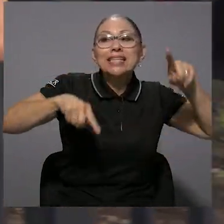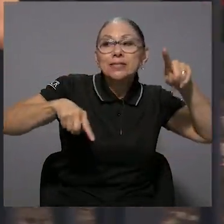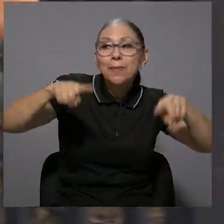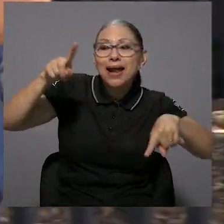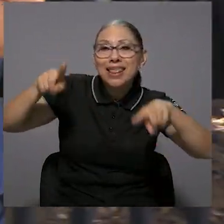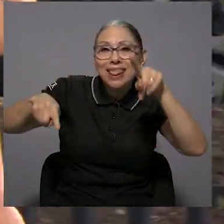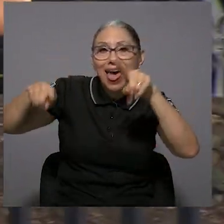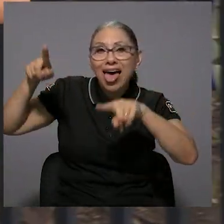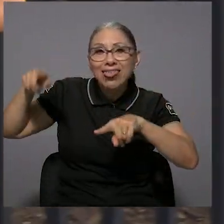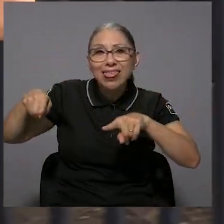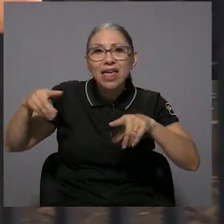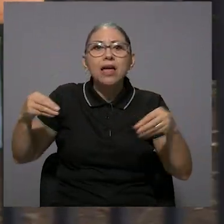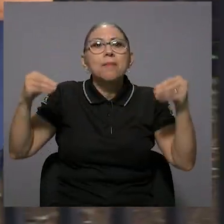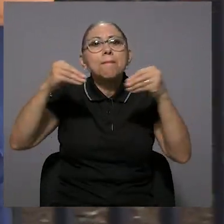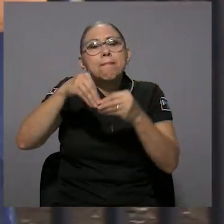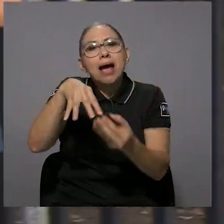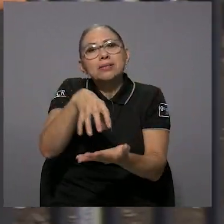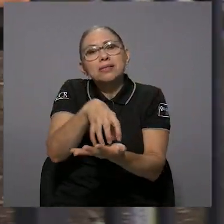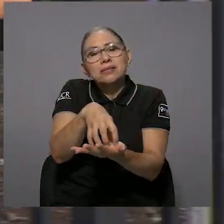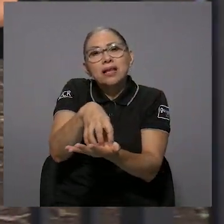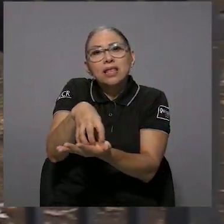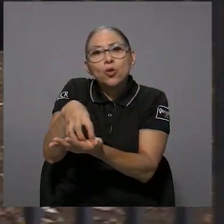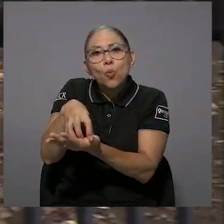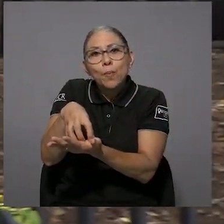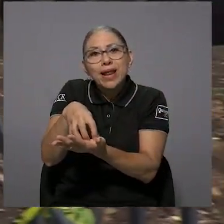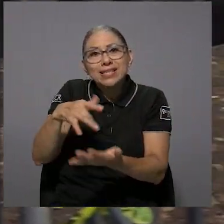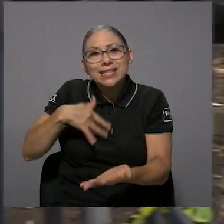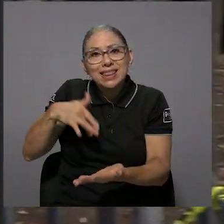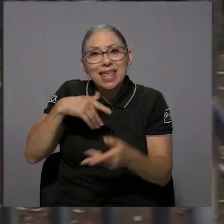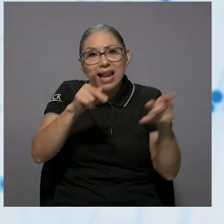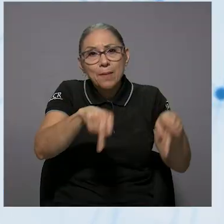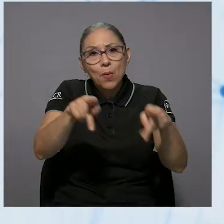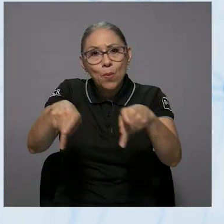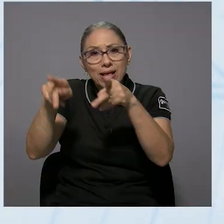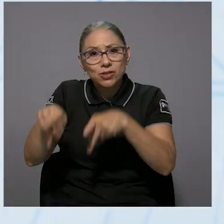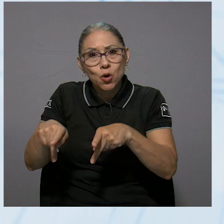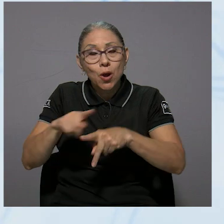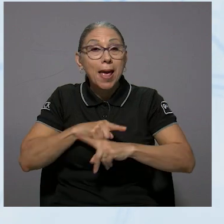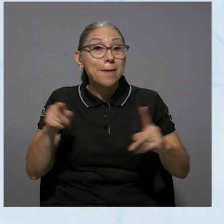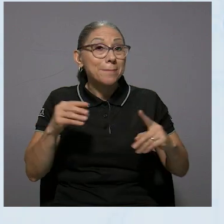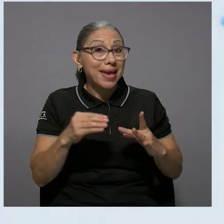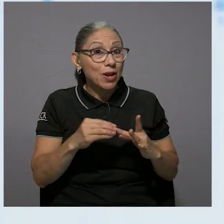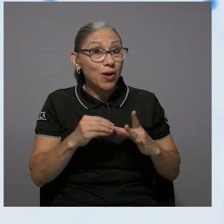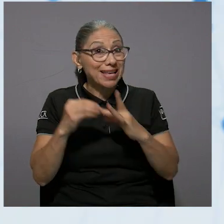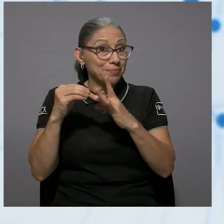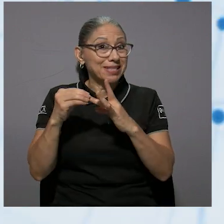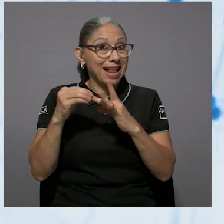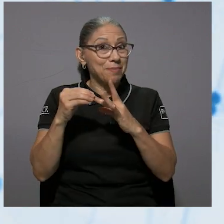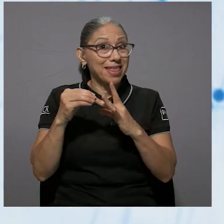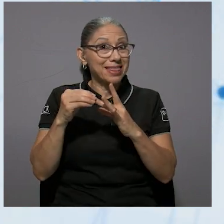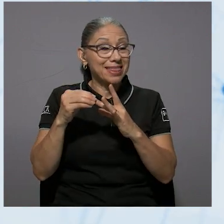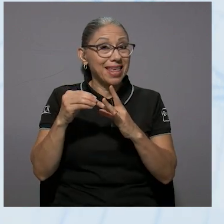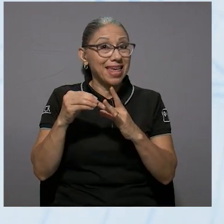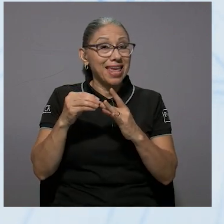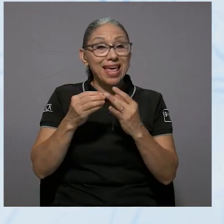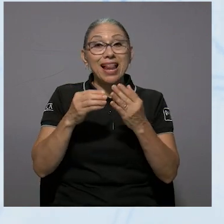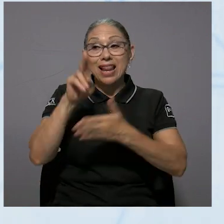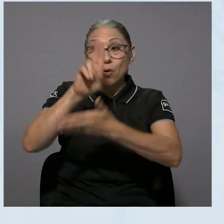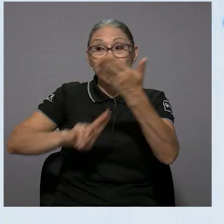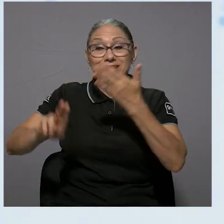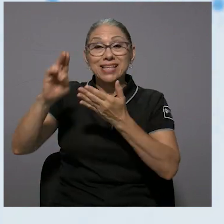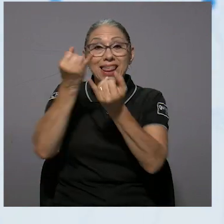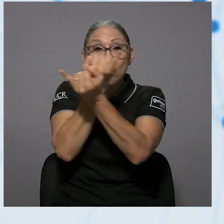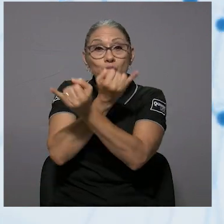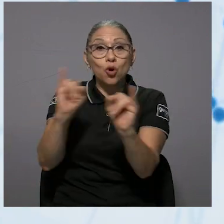se incluyera mucho más incertidumbre dentro de la población, pero especialmente, que es una de las cosas que hace la Universidad Autónoma de